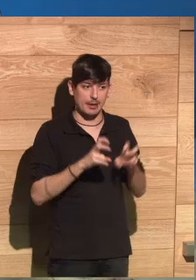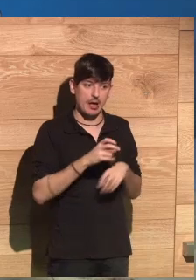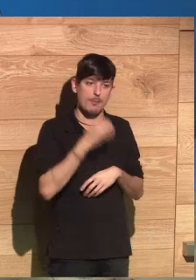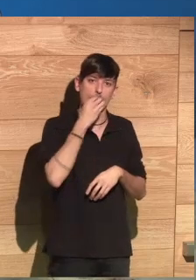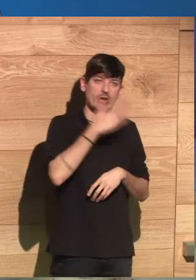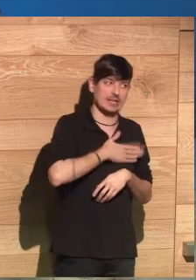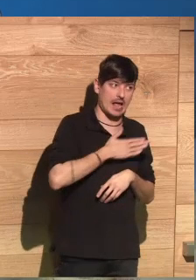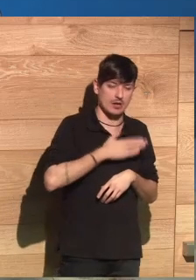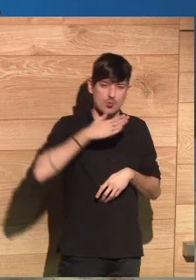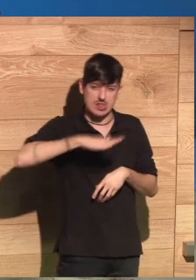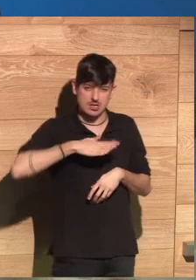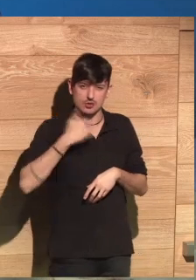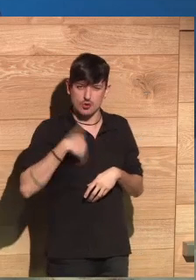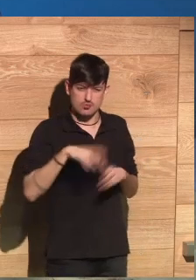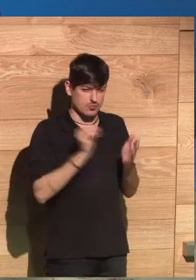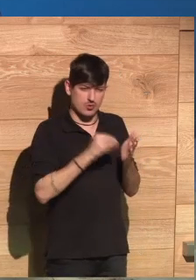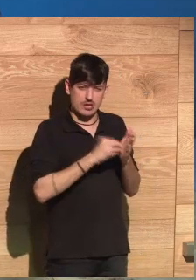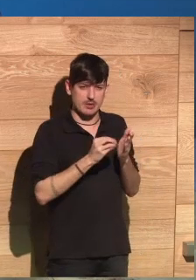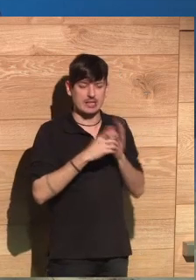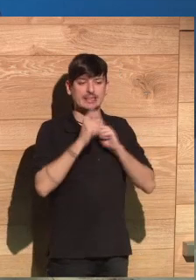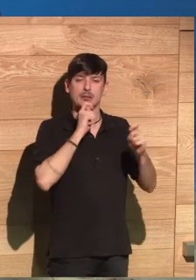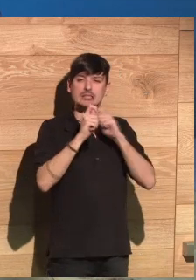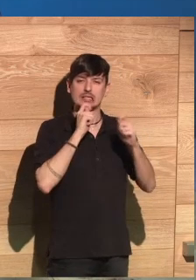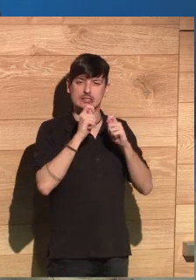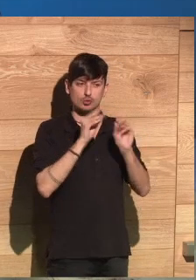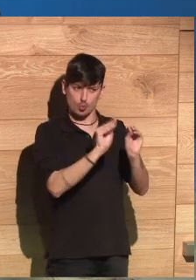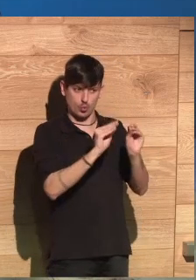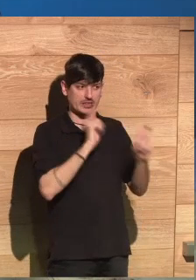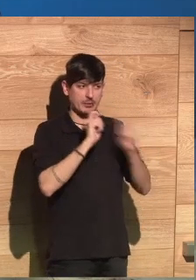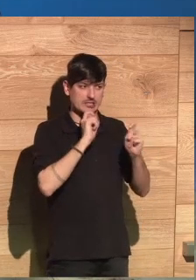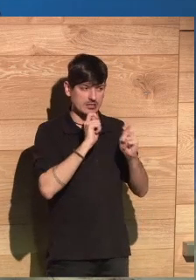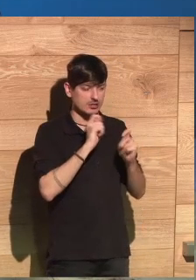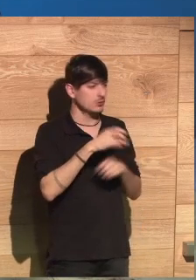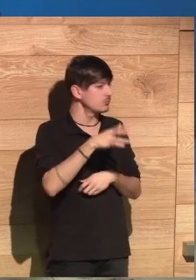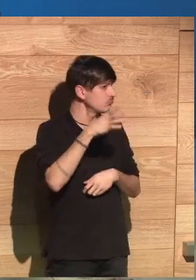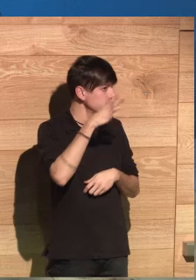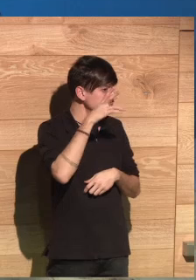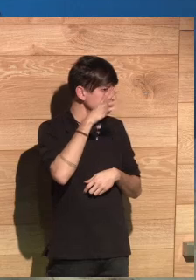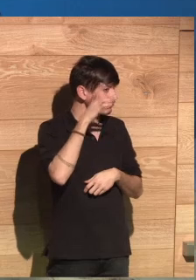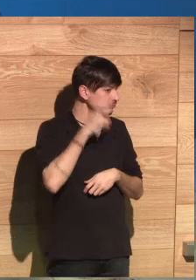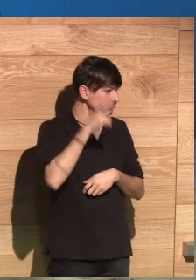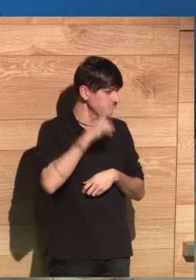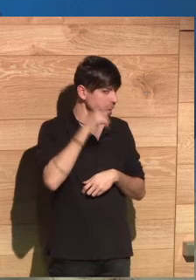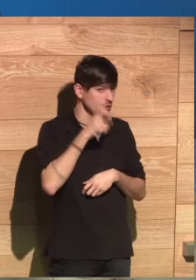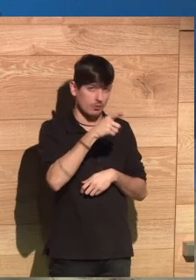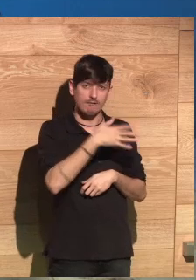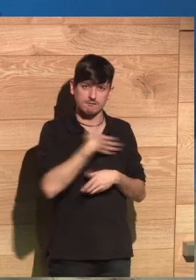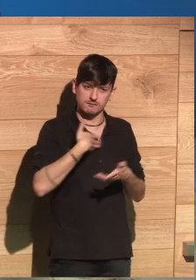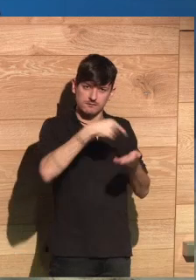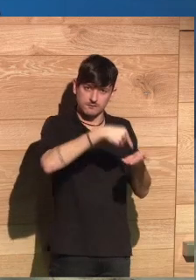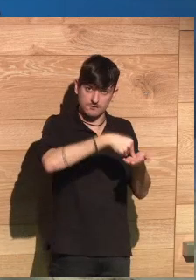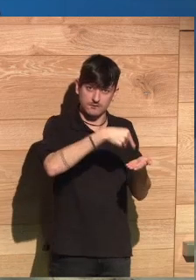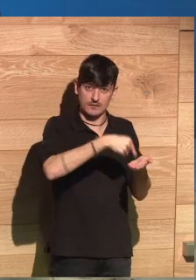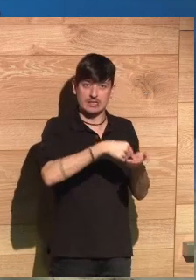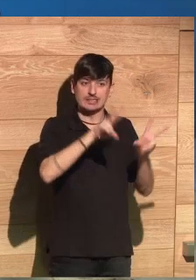y la bondad, yo te he escuchado en varias de las entrevistas que has estado dando en estos días, ponderar de manera muy especial que tú quieres reivindicar